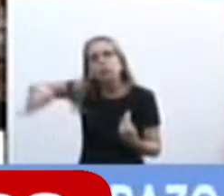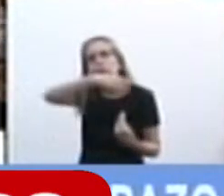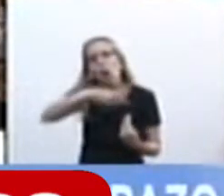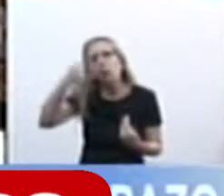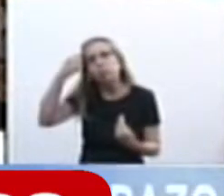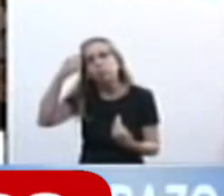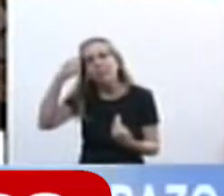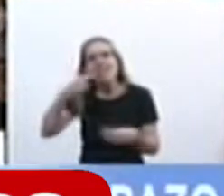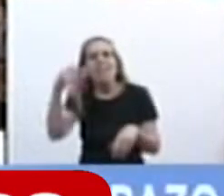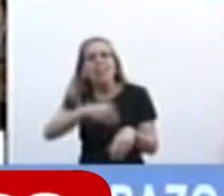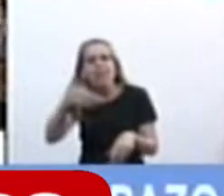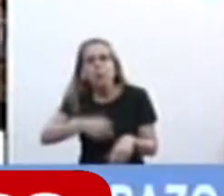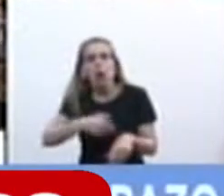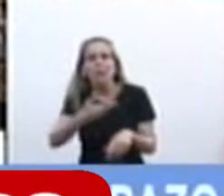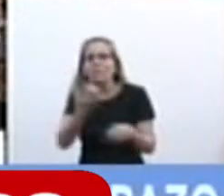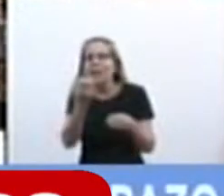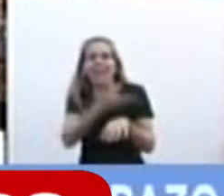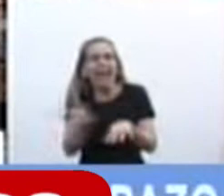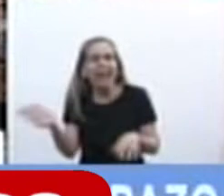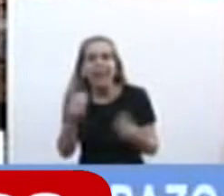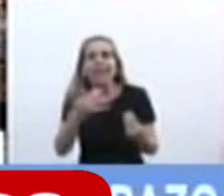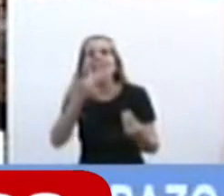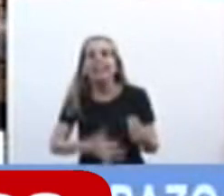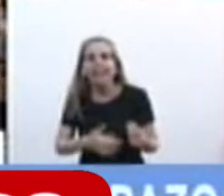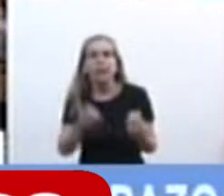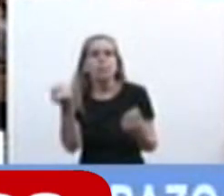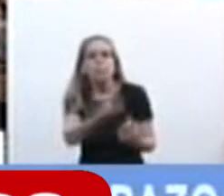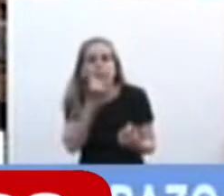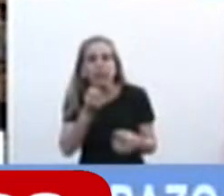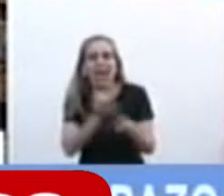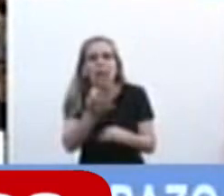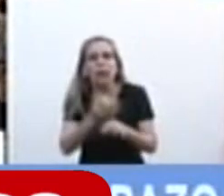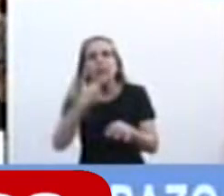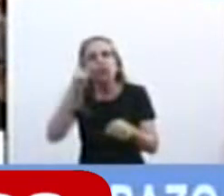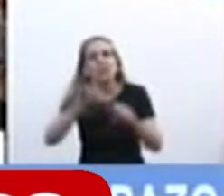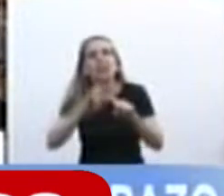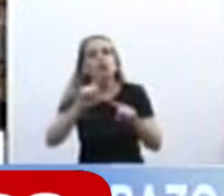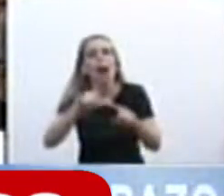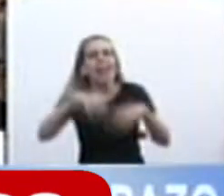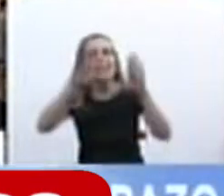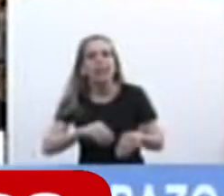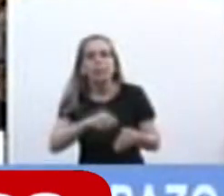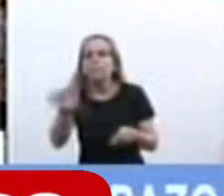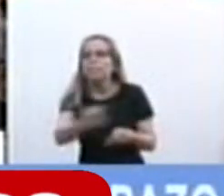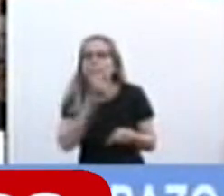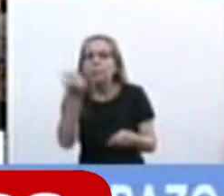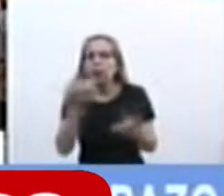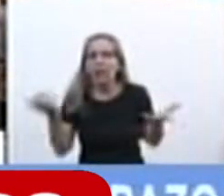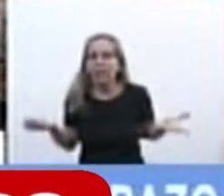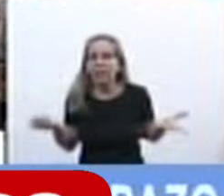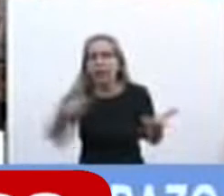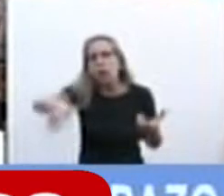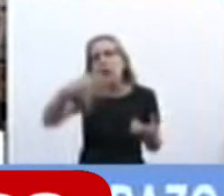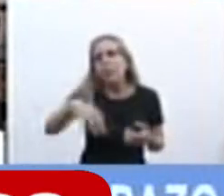tanto en entender la necesidad y la importancia de la educación sexual? ¿No será hora de preguntarnos por